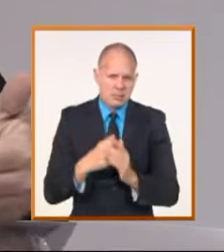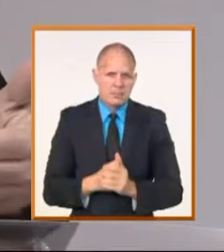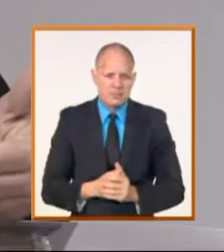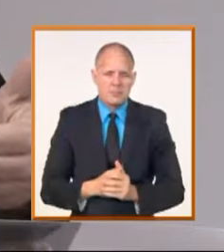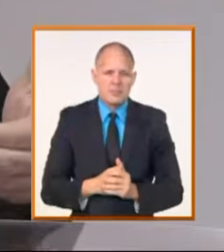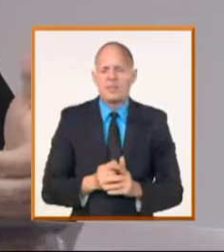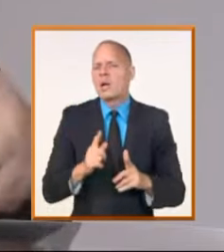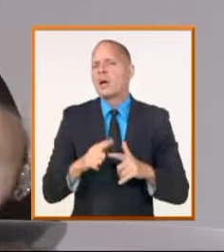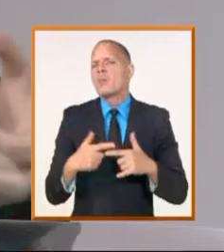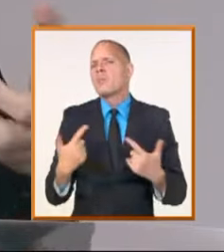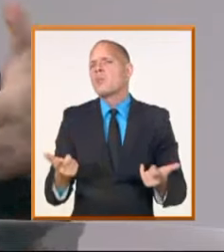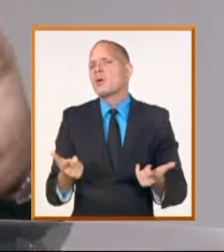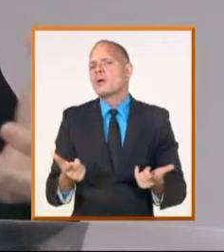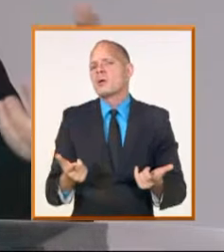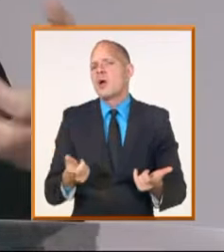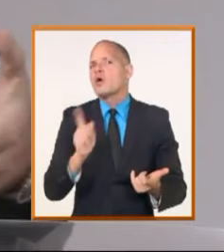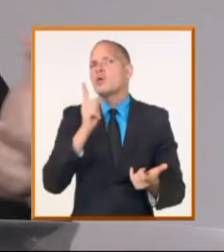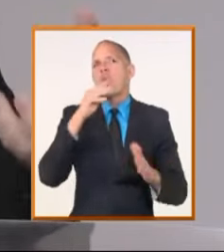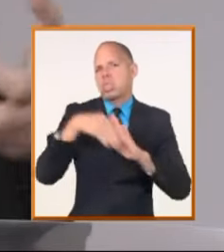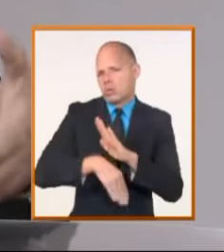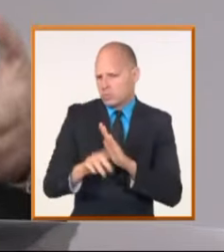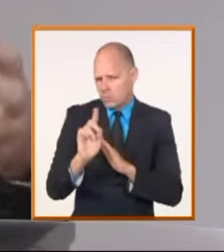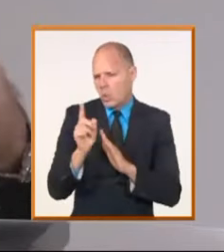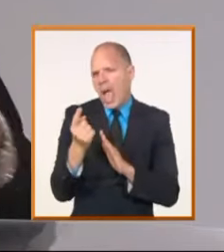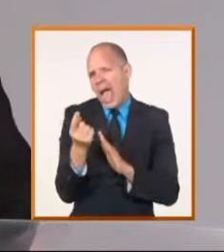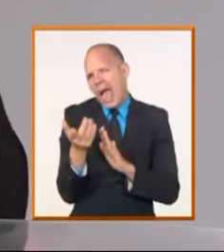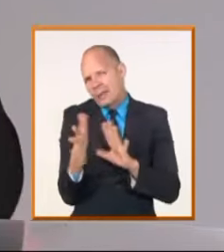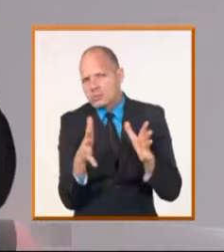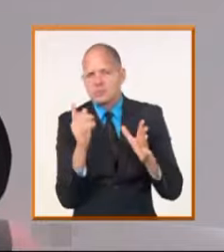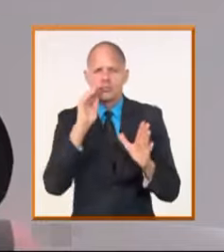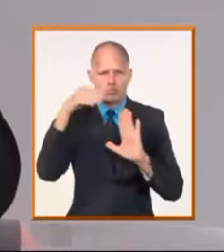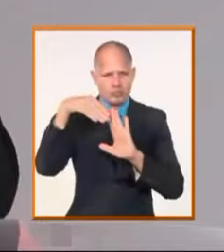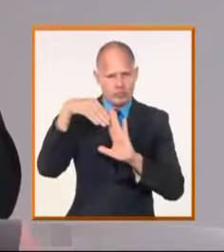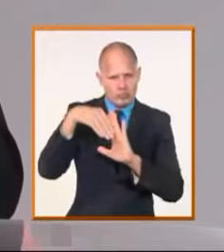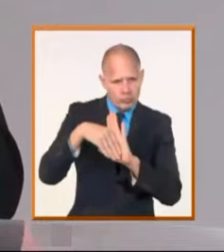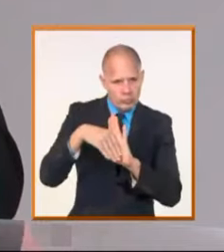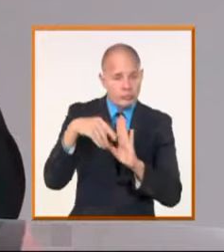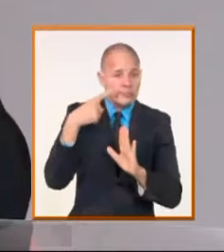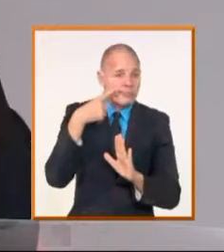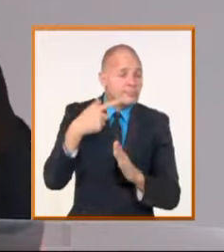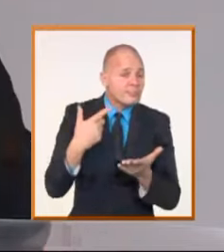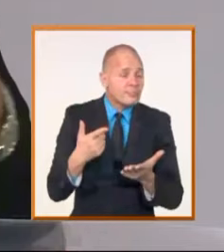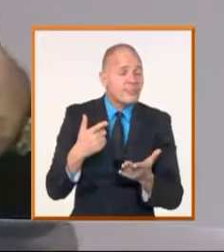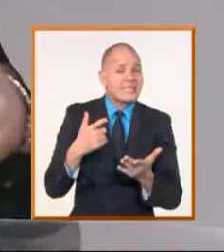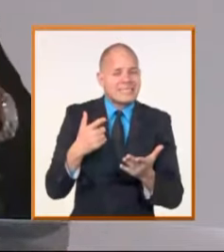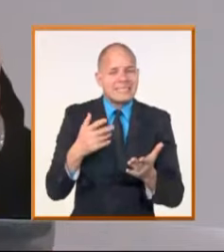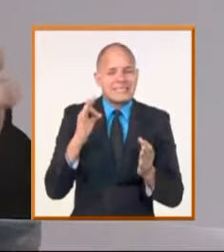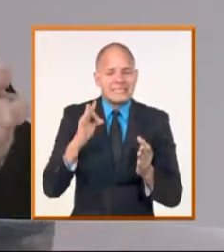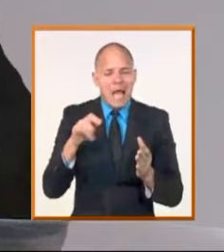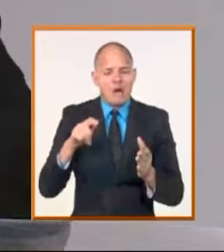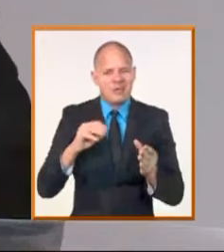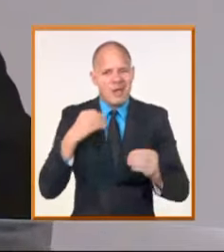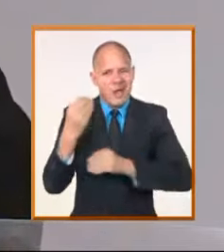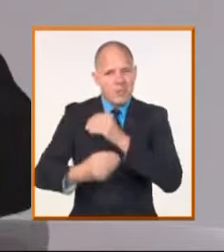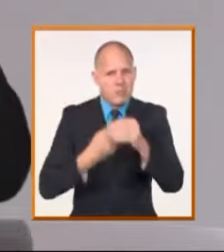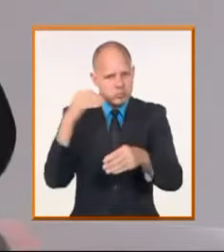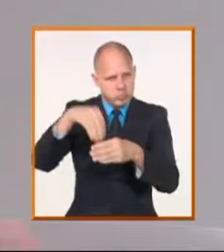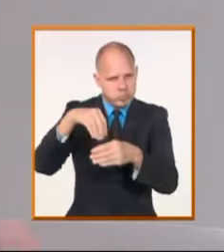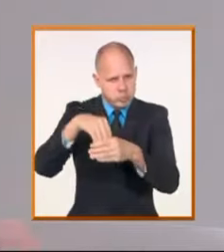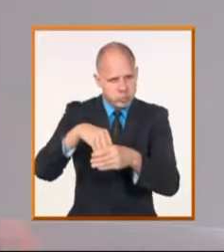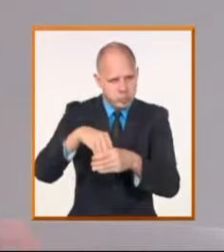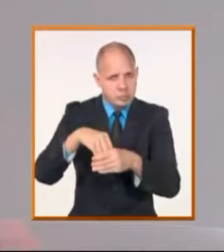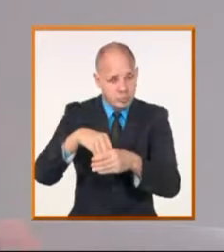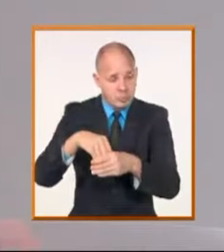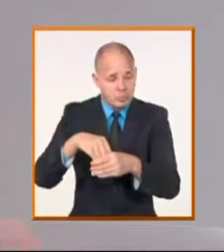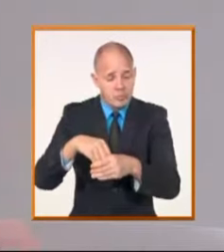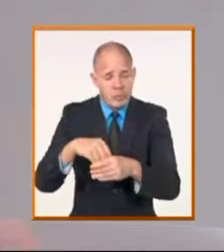de legitimidad y la búsqueda, por tanto, de alternativas para ajustar ese sistema a las nuevas condiciones que se están generando, lo cual incluye, entre otras cosas, tú no quieres que lo mencione,